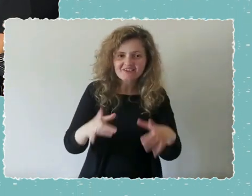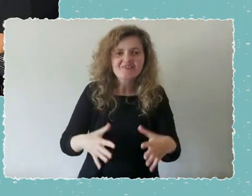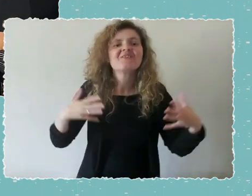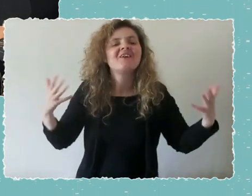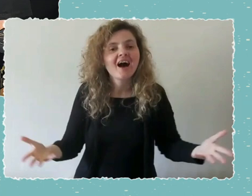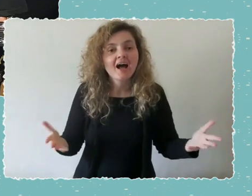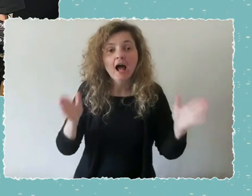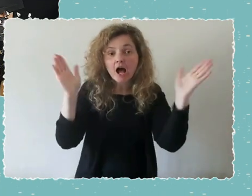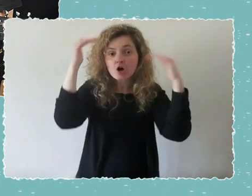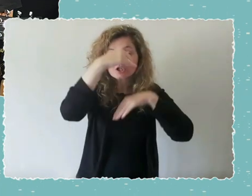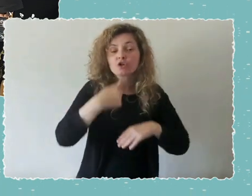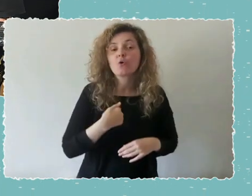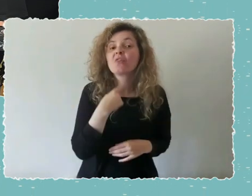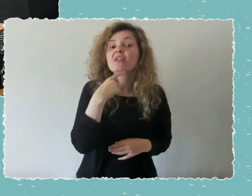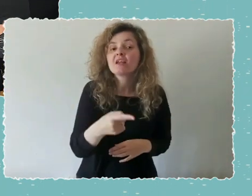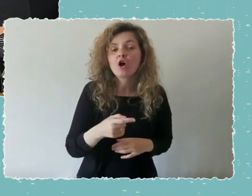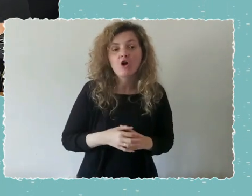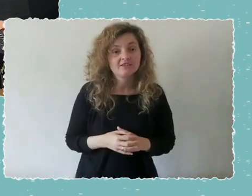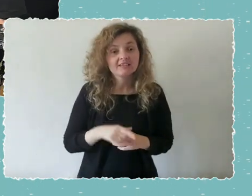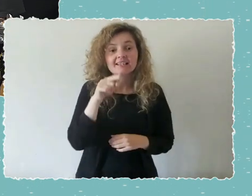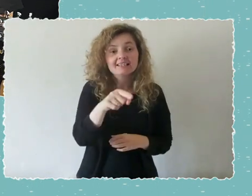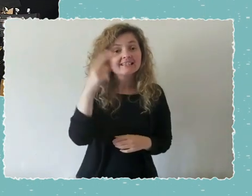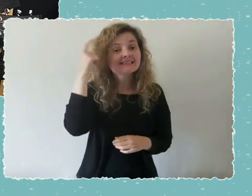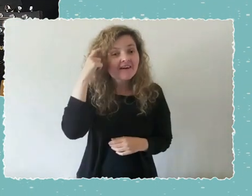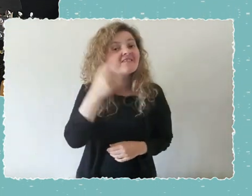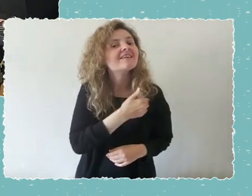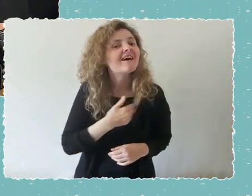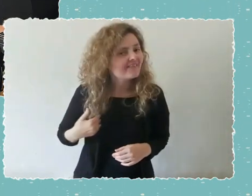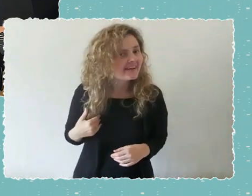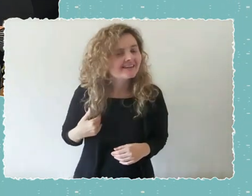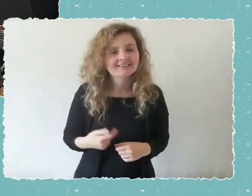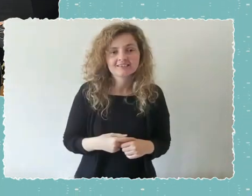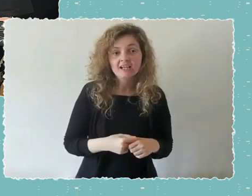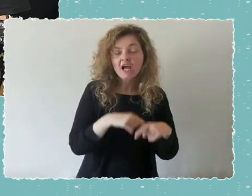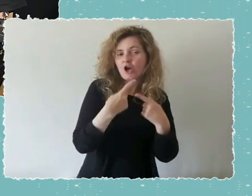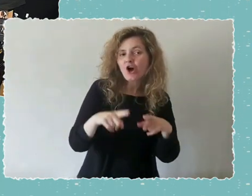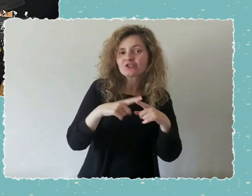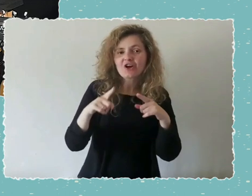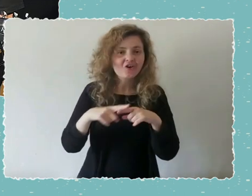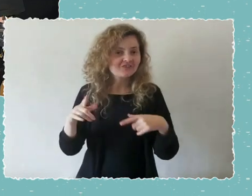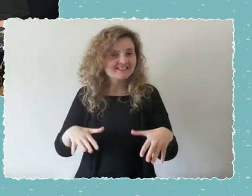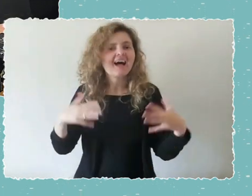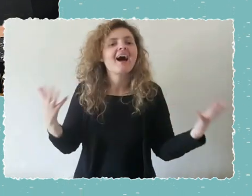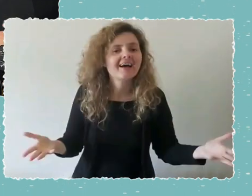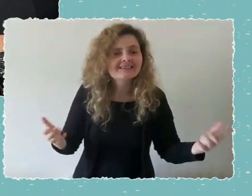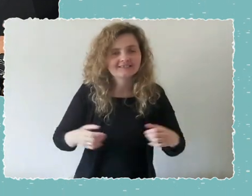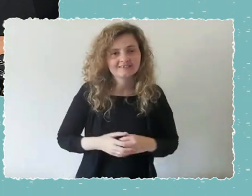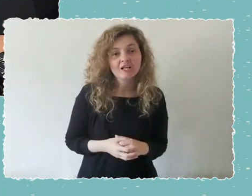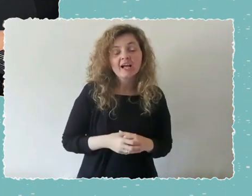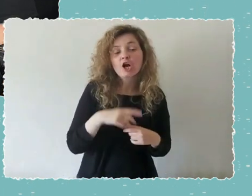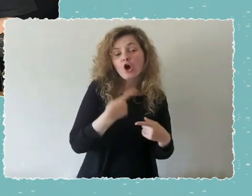é? Atende o que te digo, se ti o queres saber. Que cousa cousiña